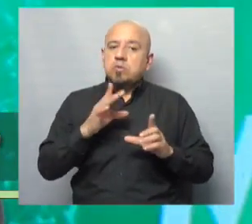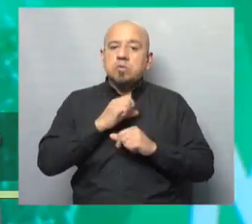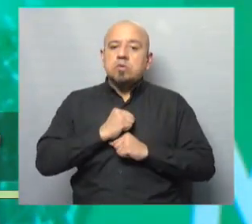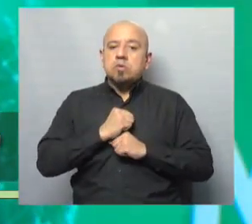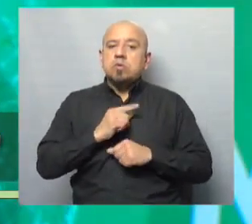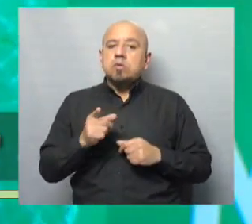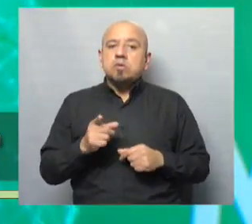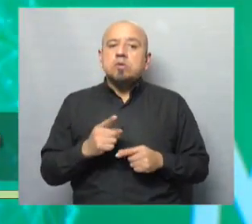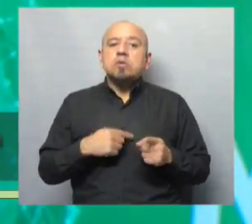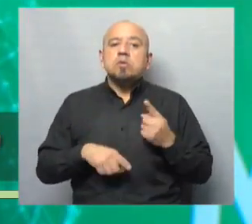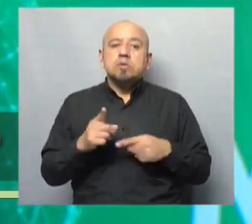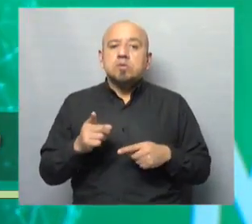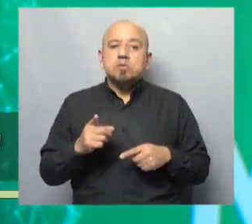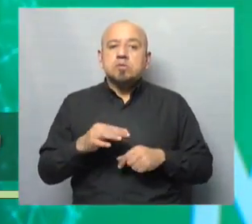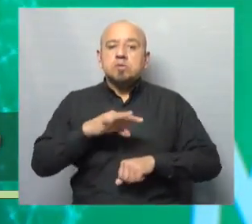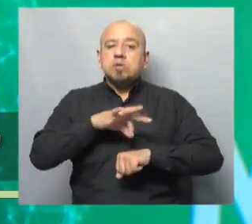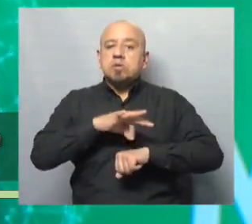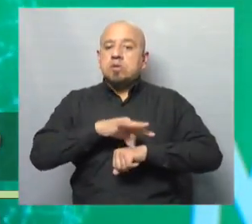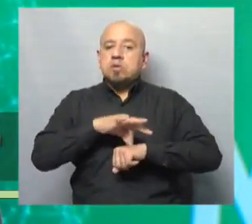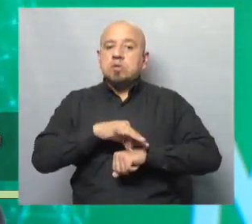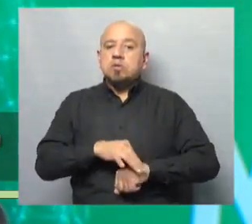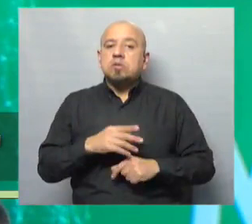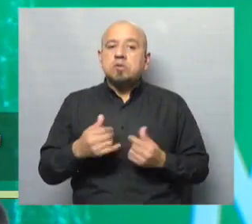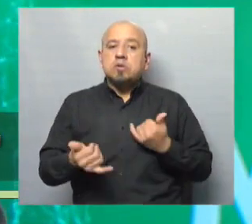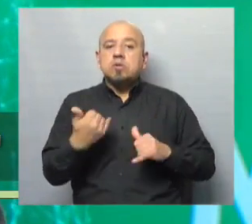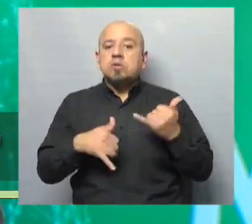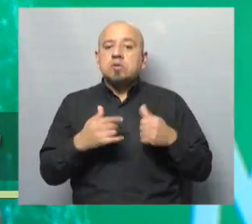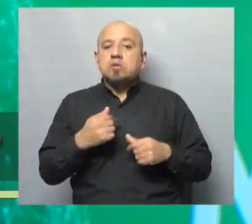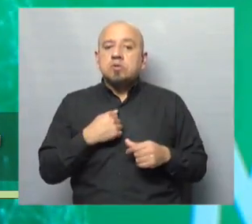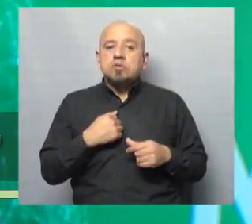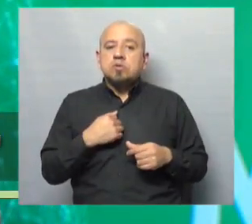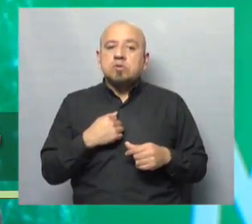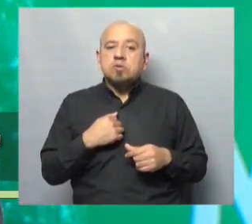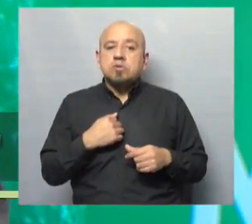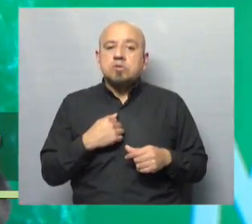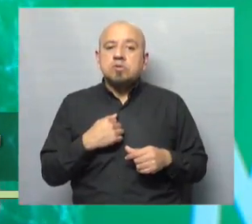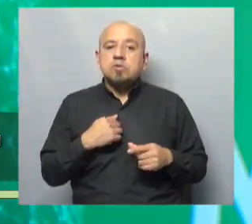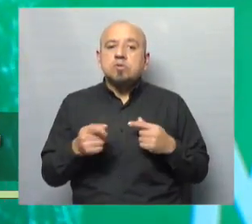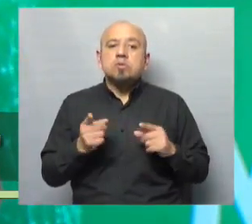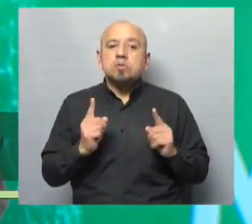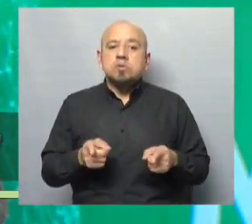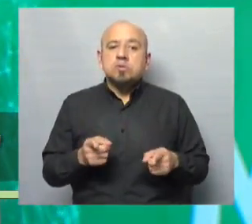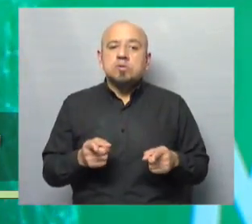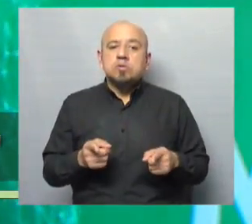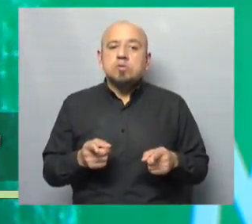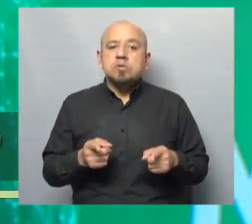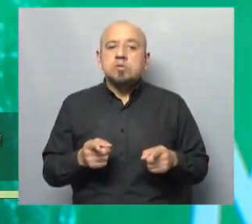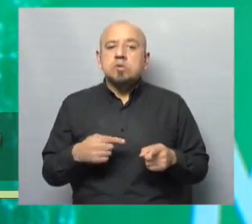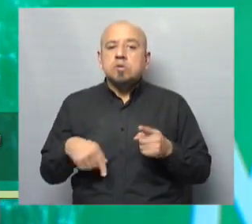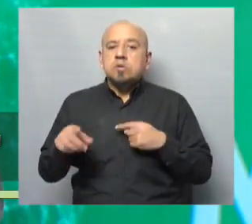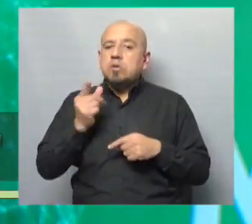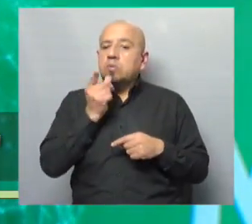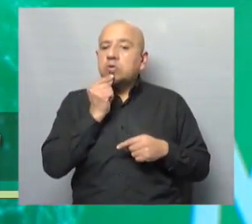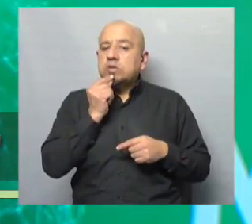muchas resistencias del cuerpo médico por la información que yo tengo al menos y también de sectores de la policía